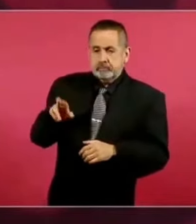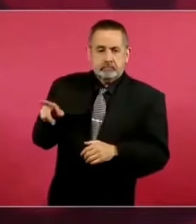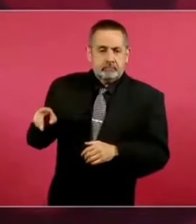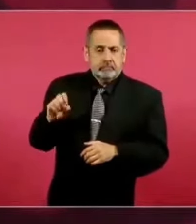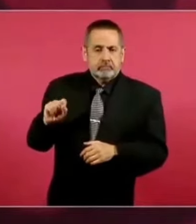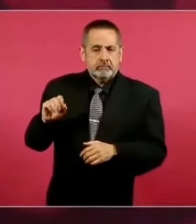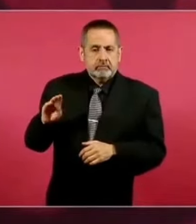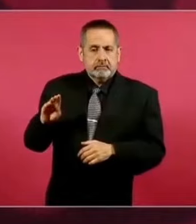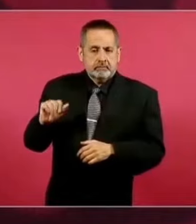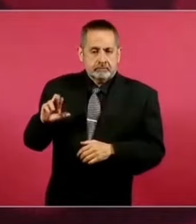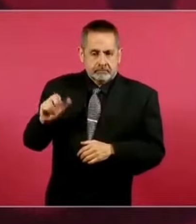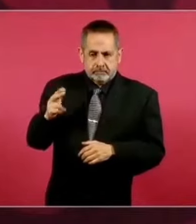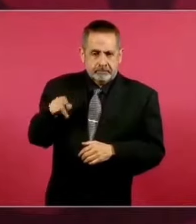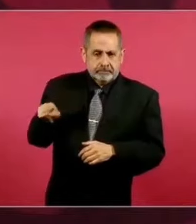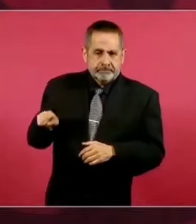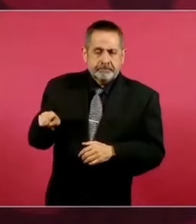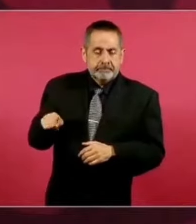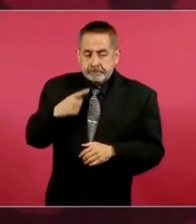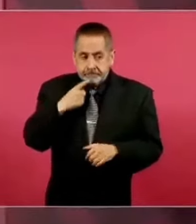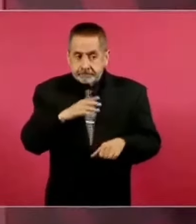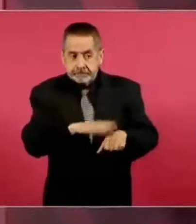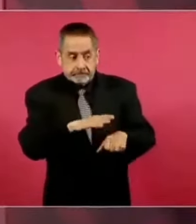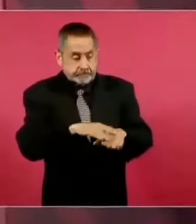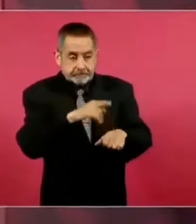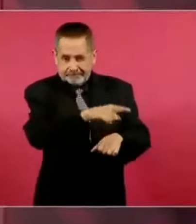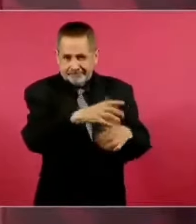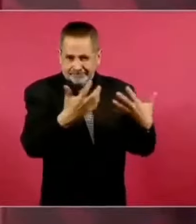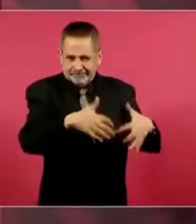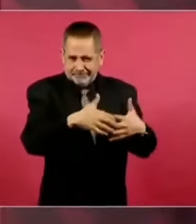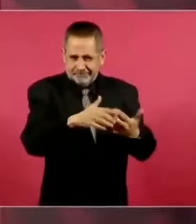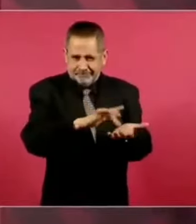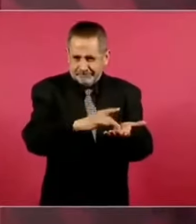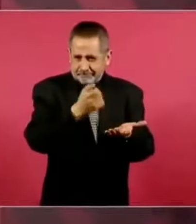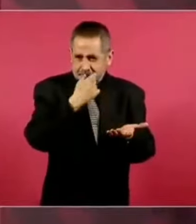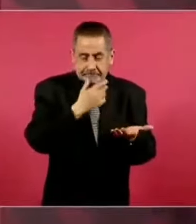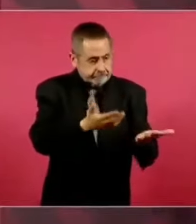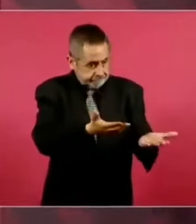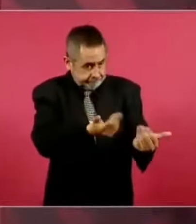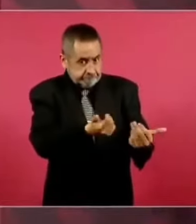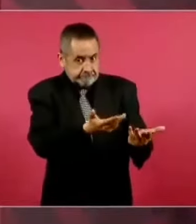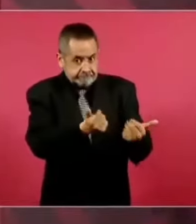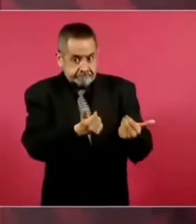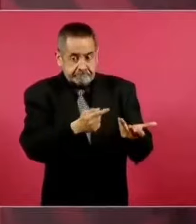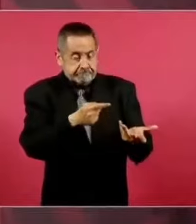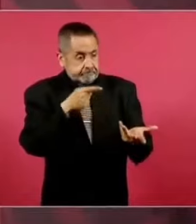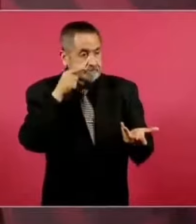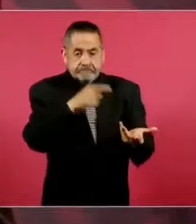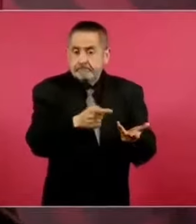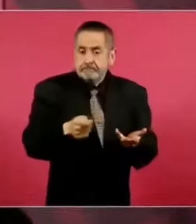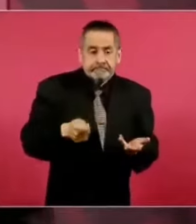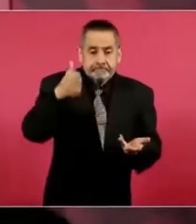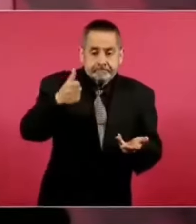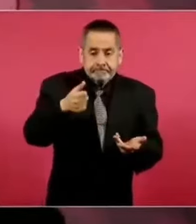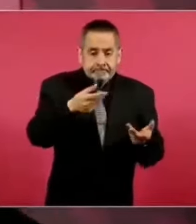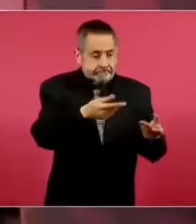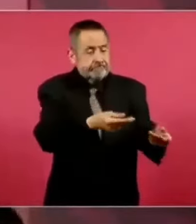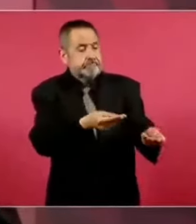esb de que a estos fabricantes est fabricantes primero